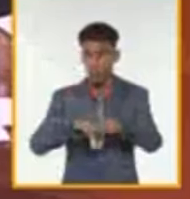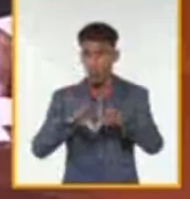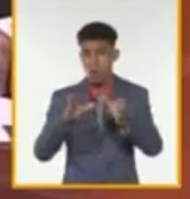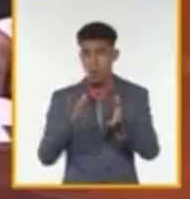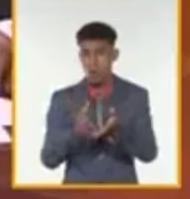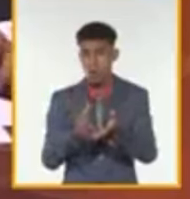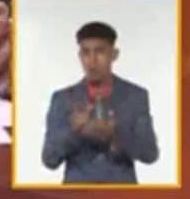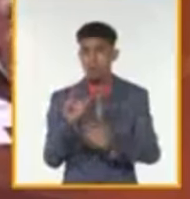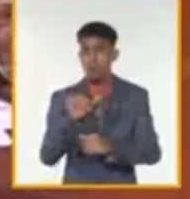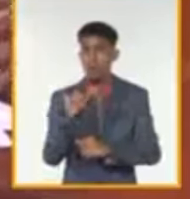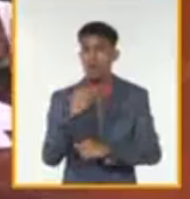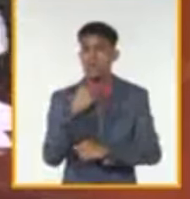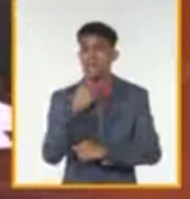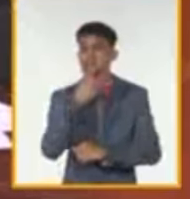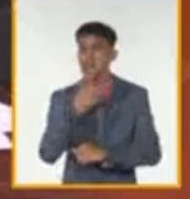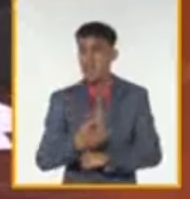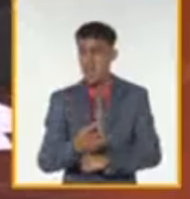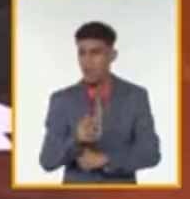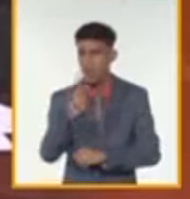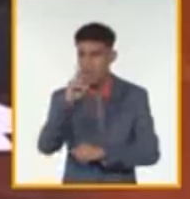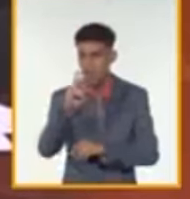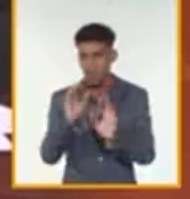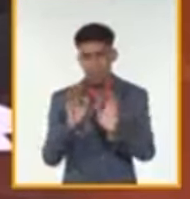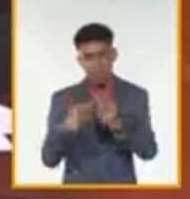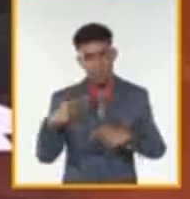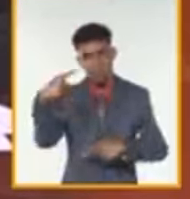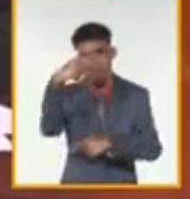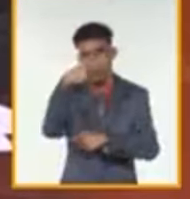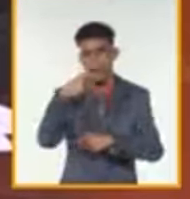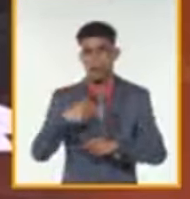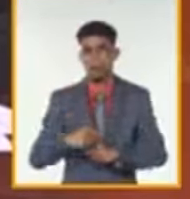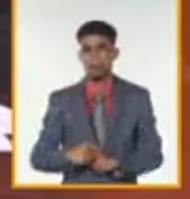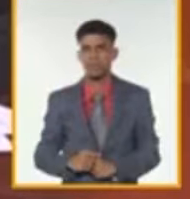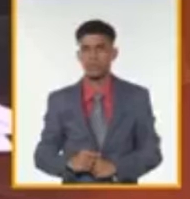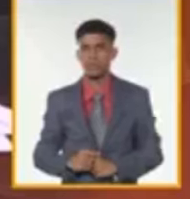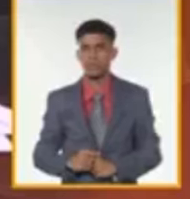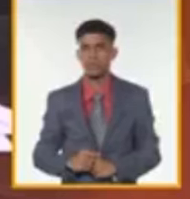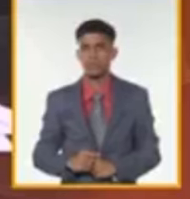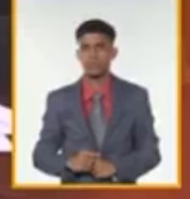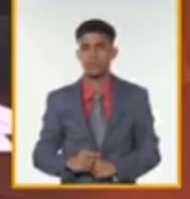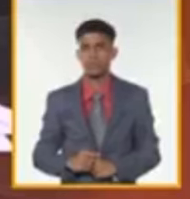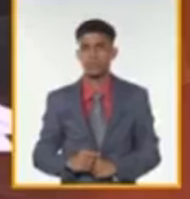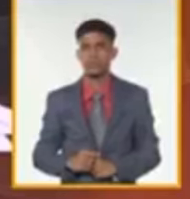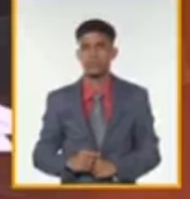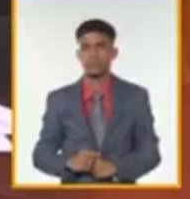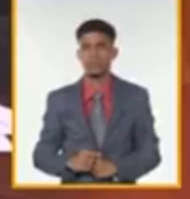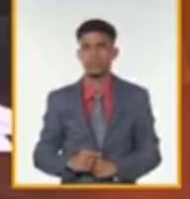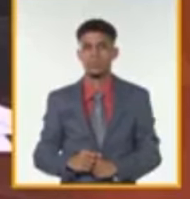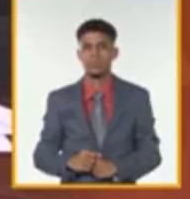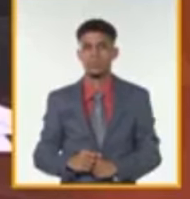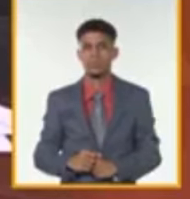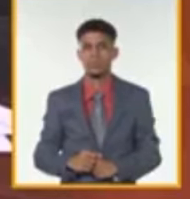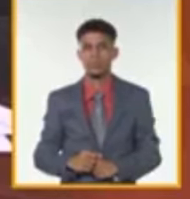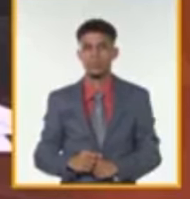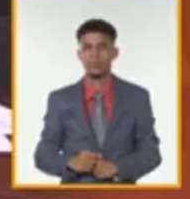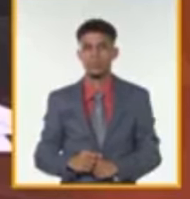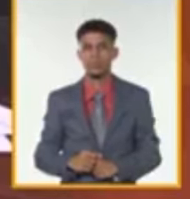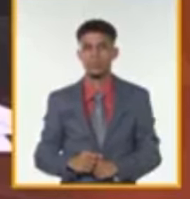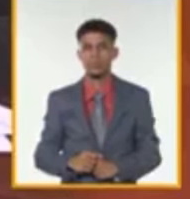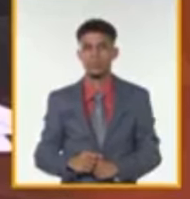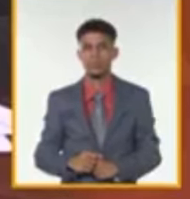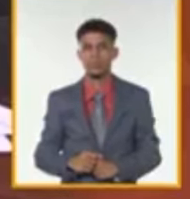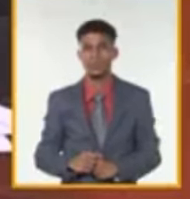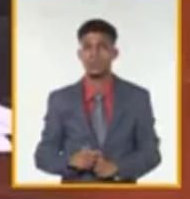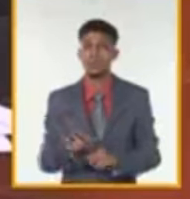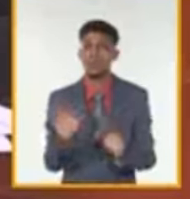obstáculos Y Villa Clara Pues mostrará eso ante la asamblea nacional del poder popular lo que se ha hecho y lo mucho que falta